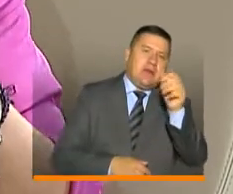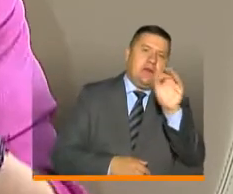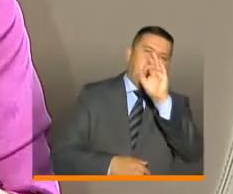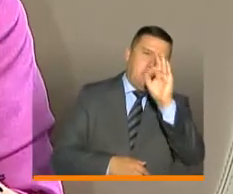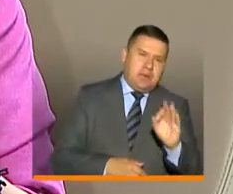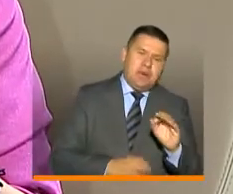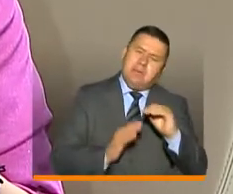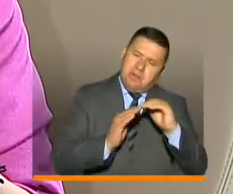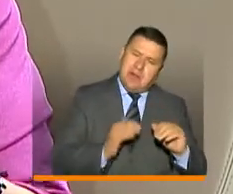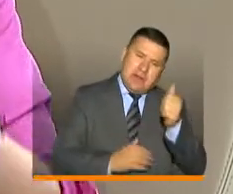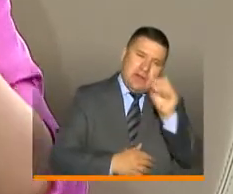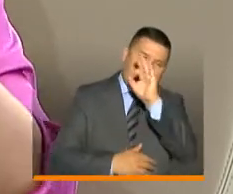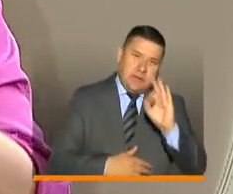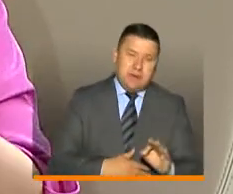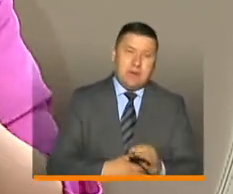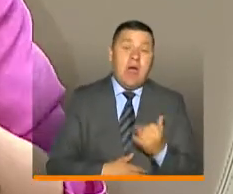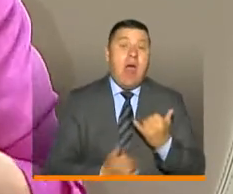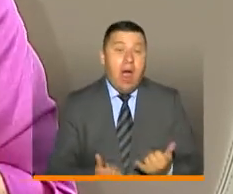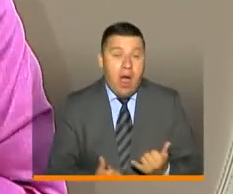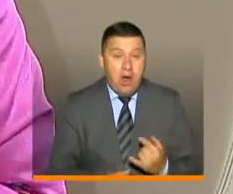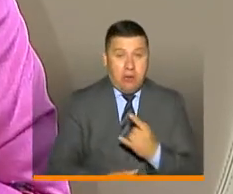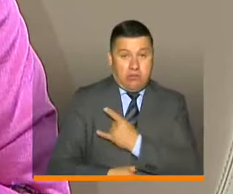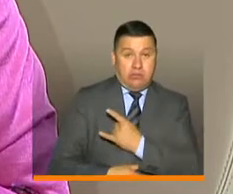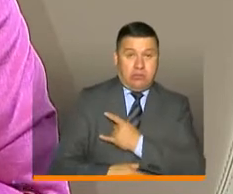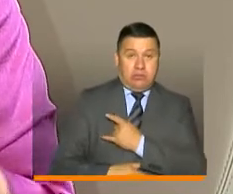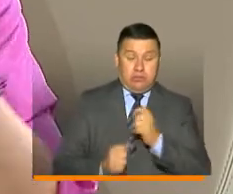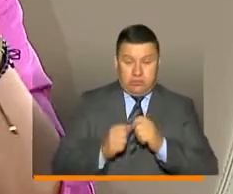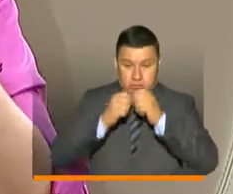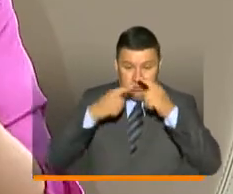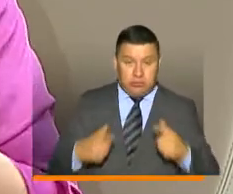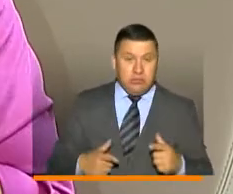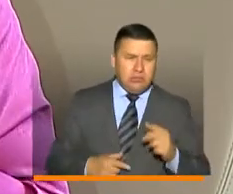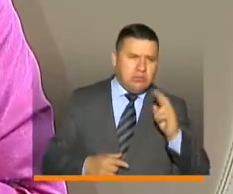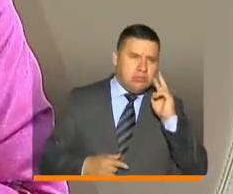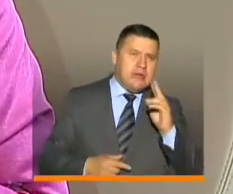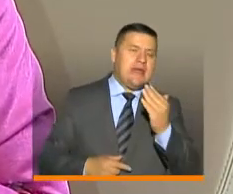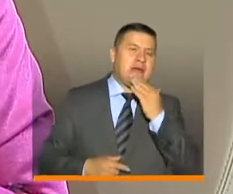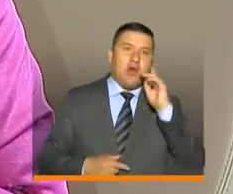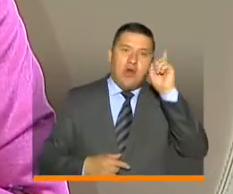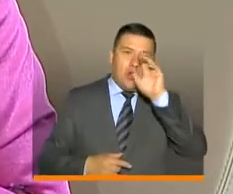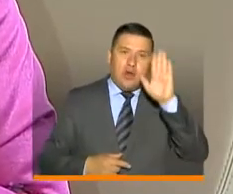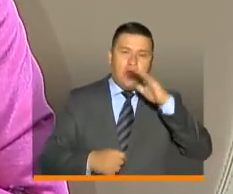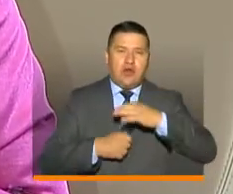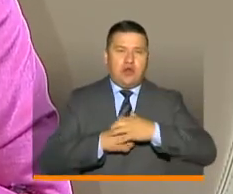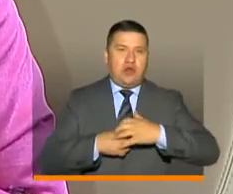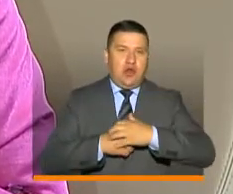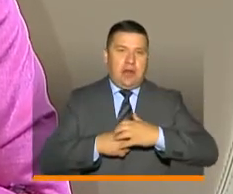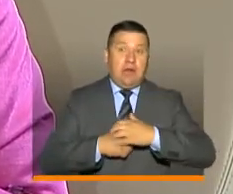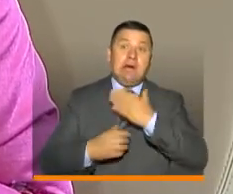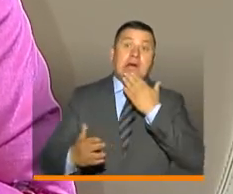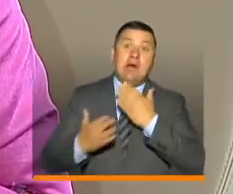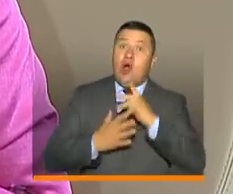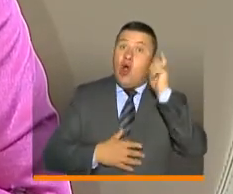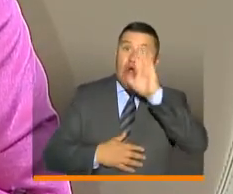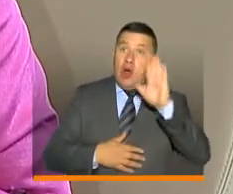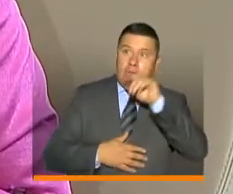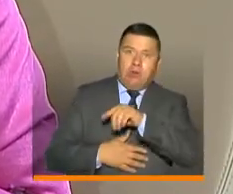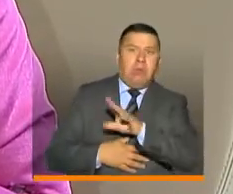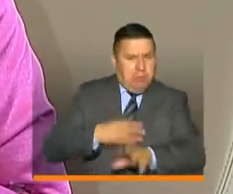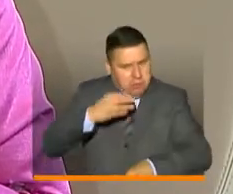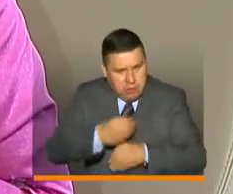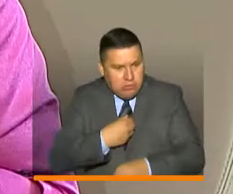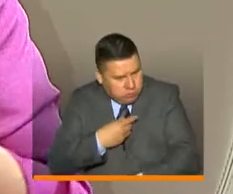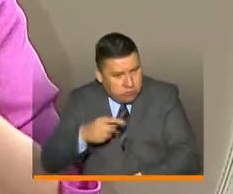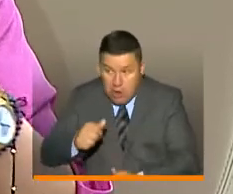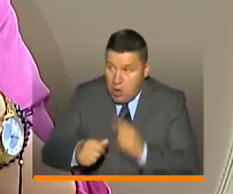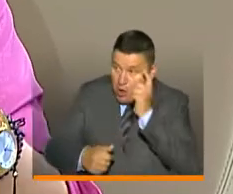10% o menos del 10%. Y en el caso de las universidades públicas, veamos el ejemplo del gobernador del Tolima, a quien agradecemos haberse sumado a este